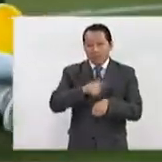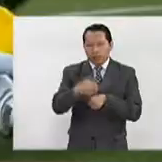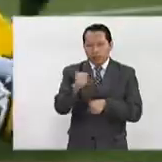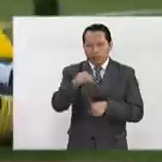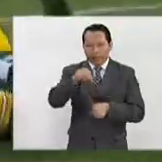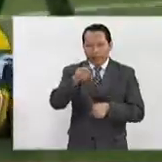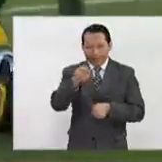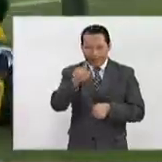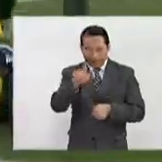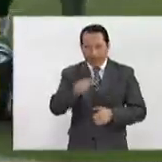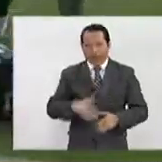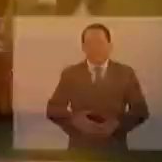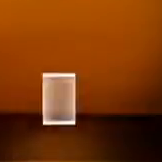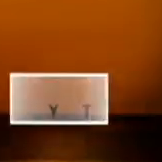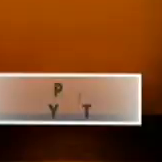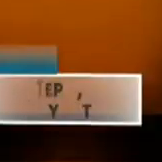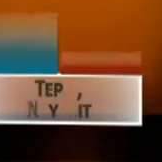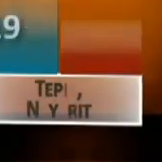la NFL.